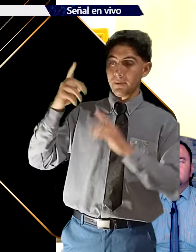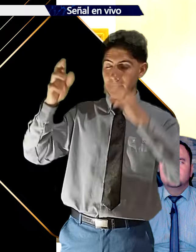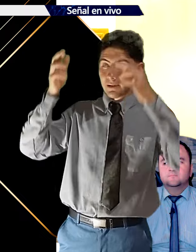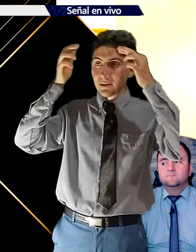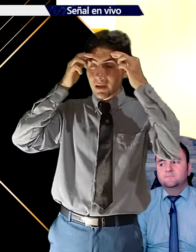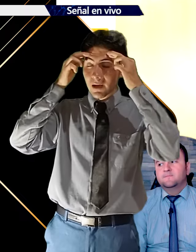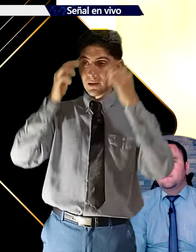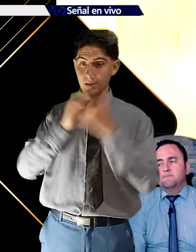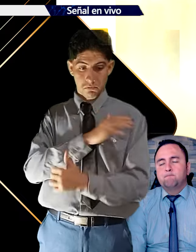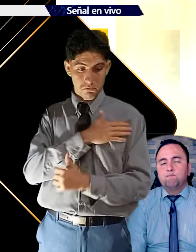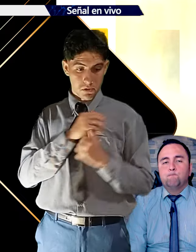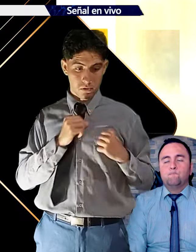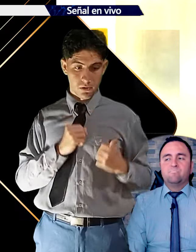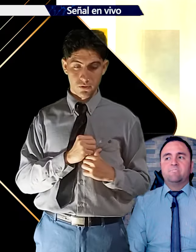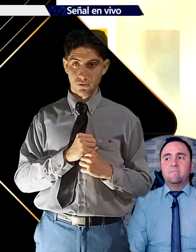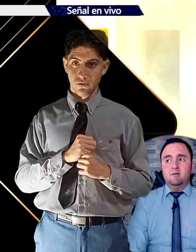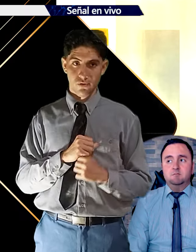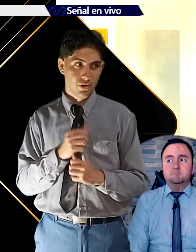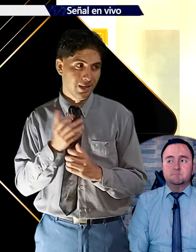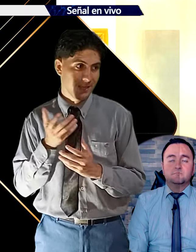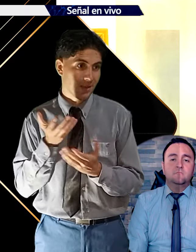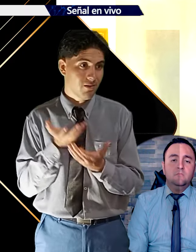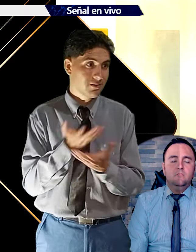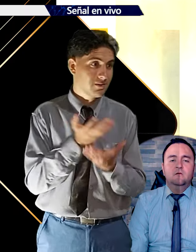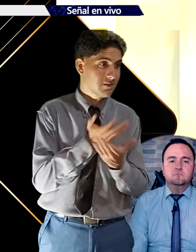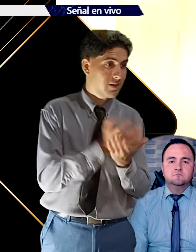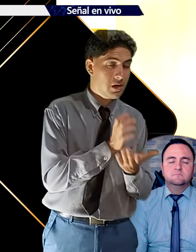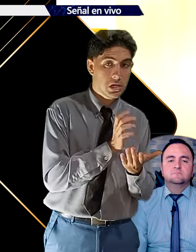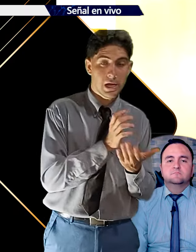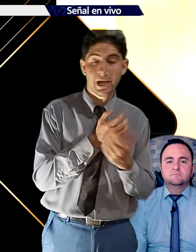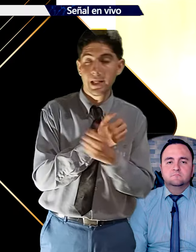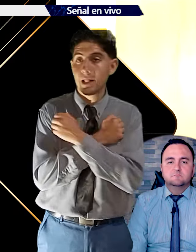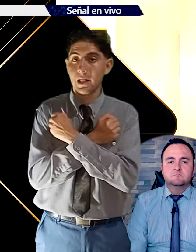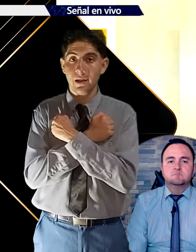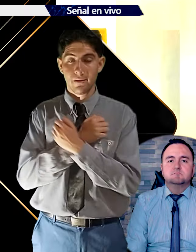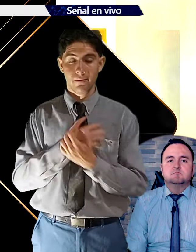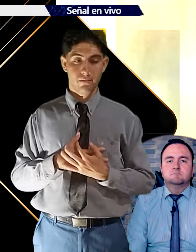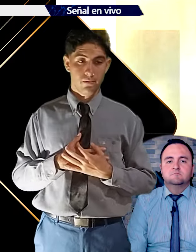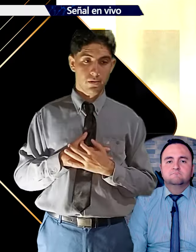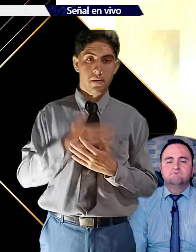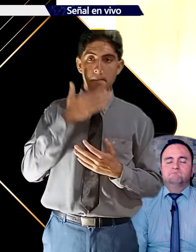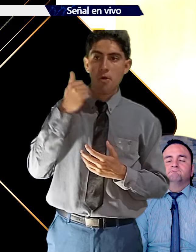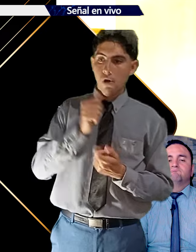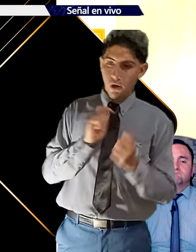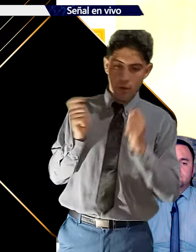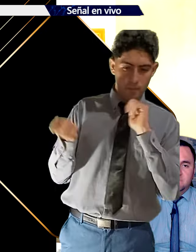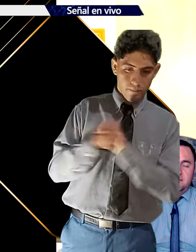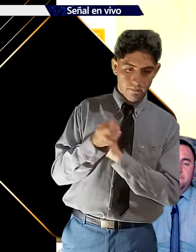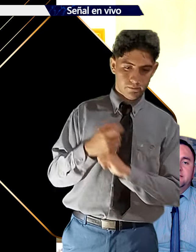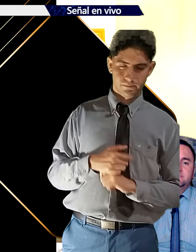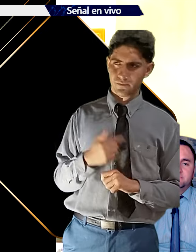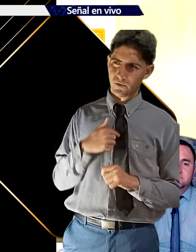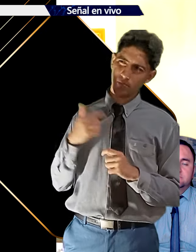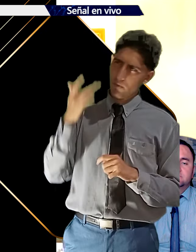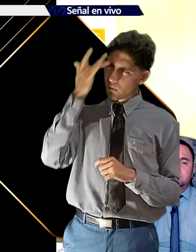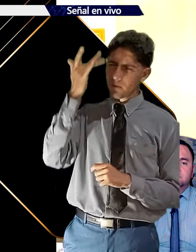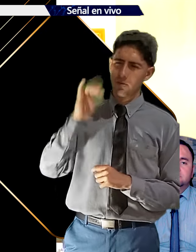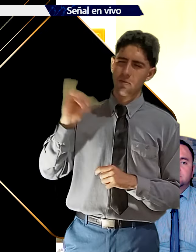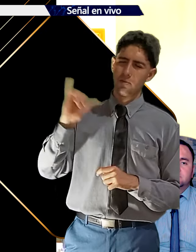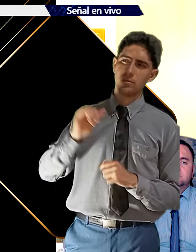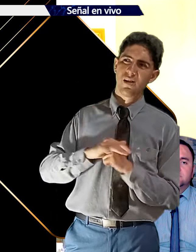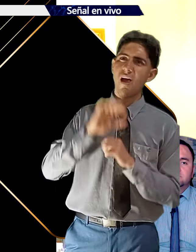las cosas que no son del Espíritu. Pero si hoy te atreves a reunir tu familia y a decirles: yo voy a decirles que yo sí voy a cambiar, porque siento